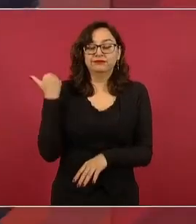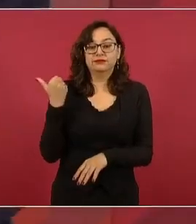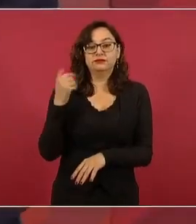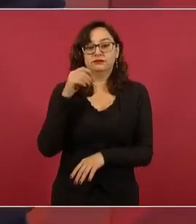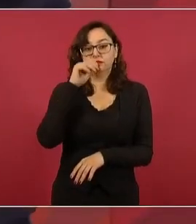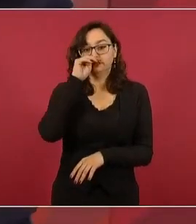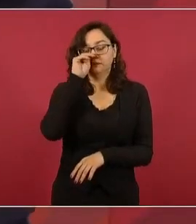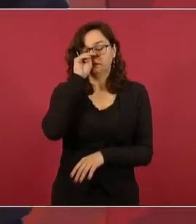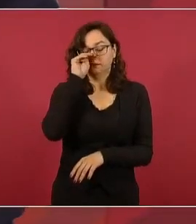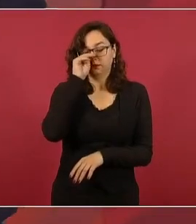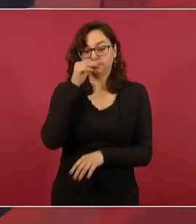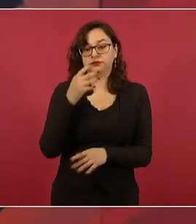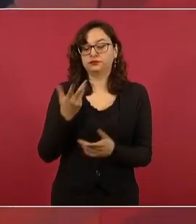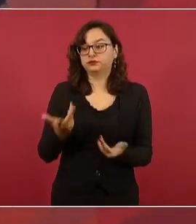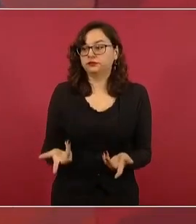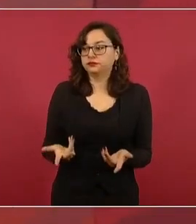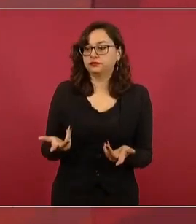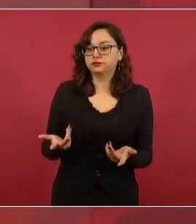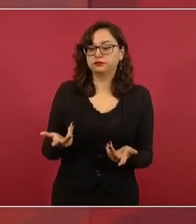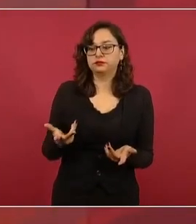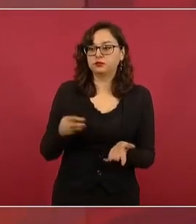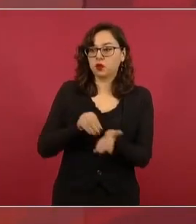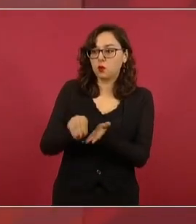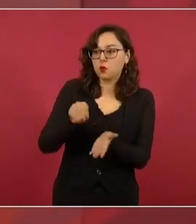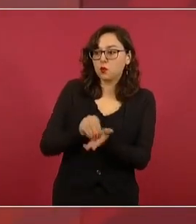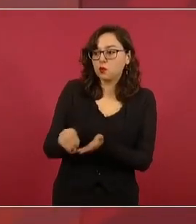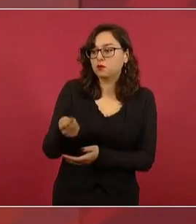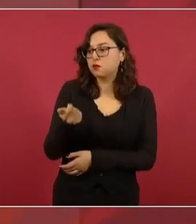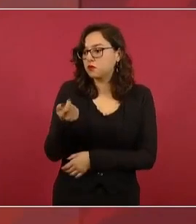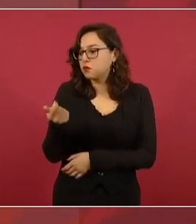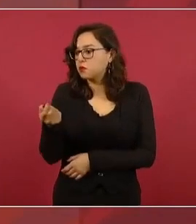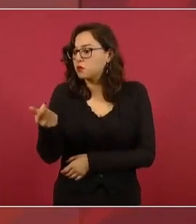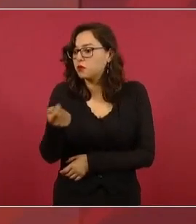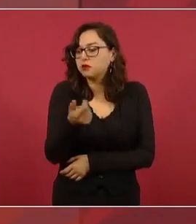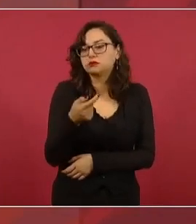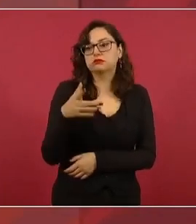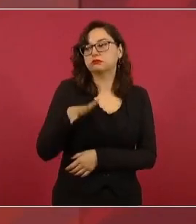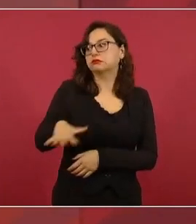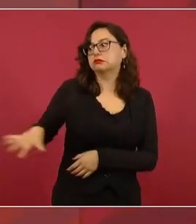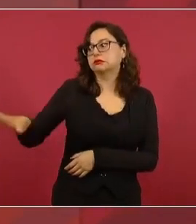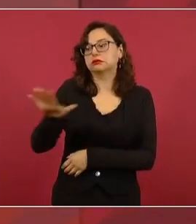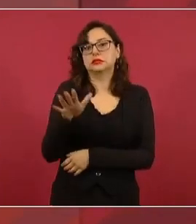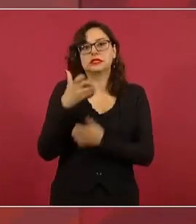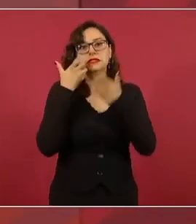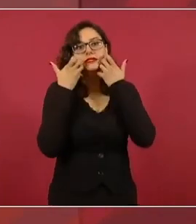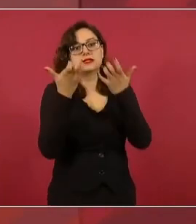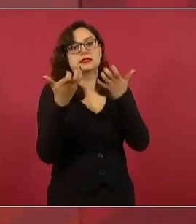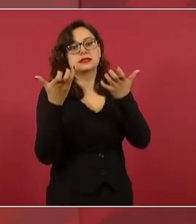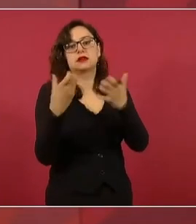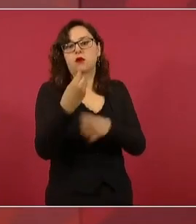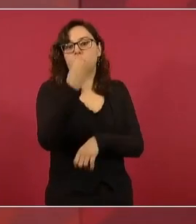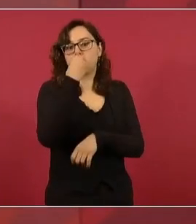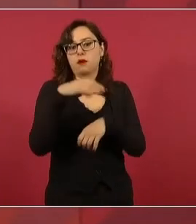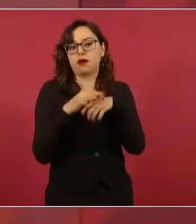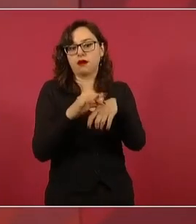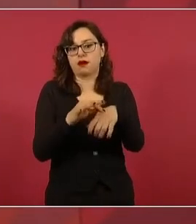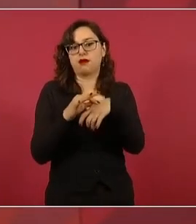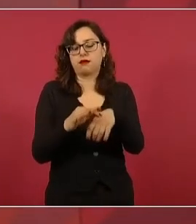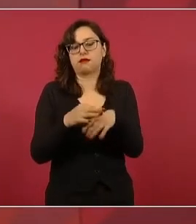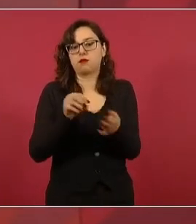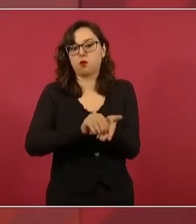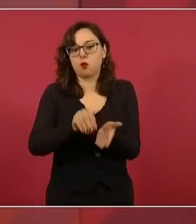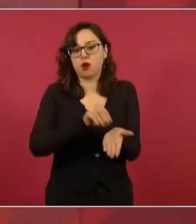mejor dicho, no había producción de cerdo suficiente para la demanda. Y